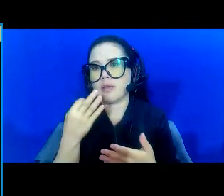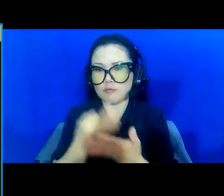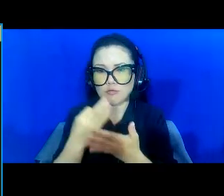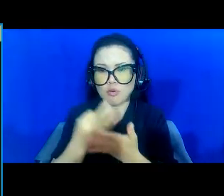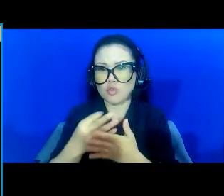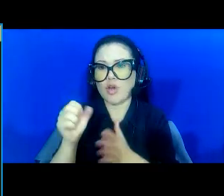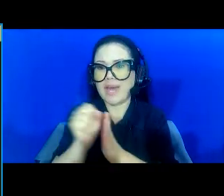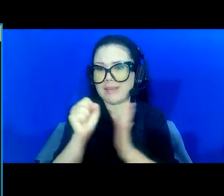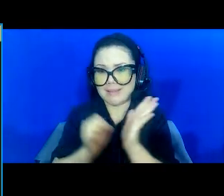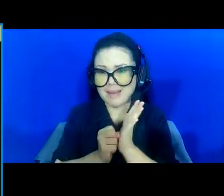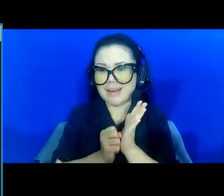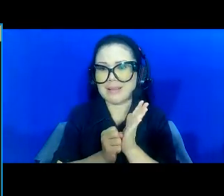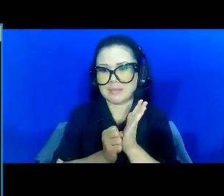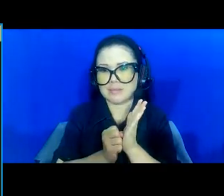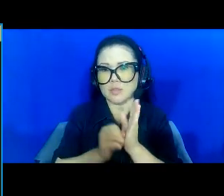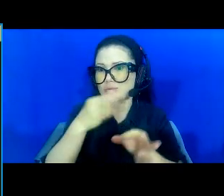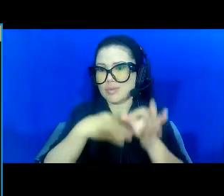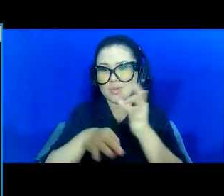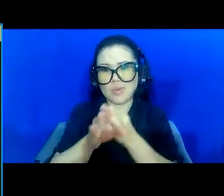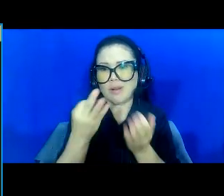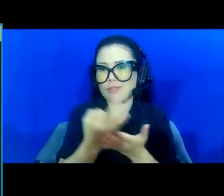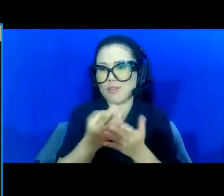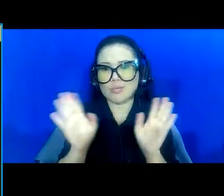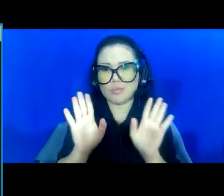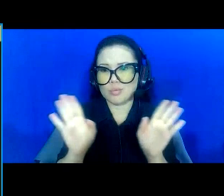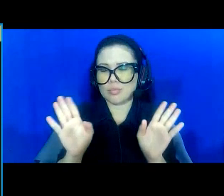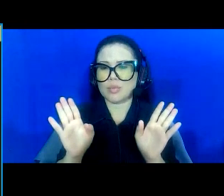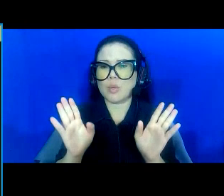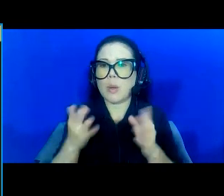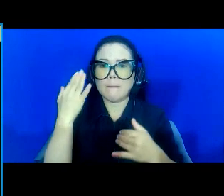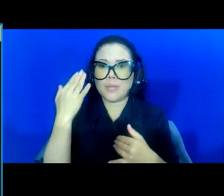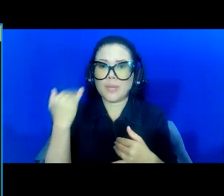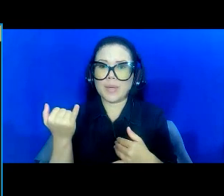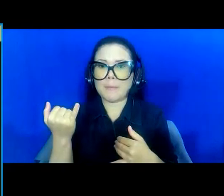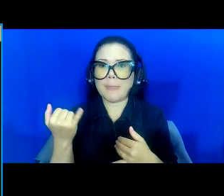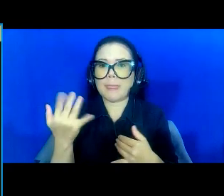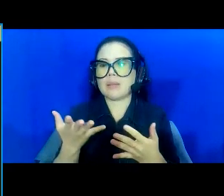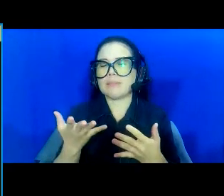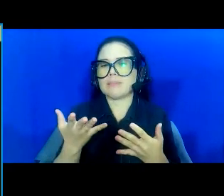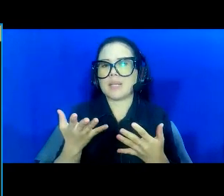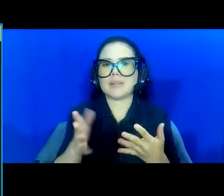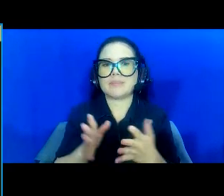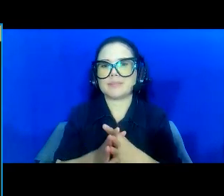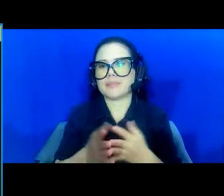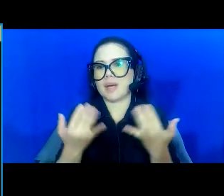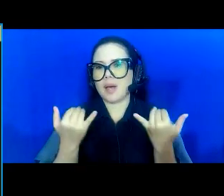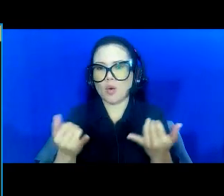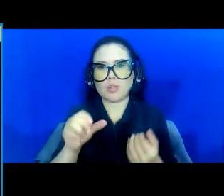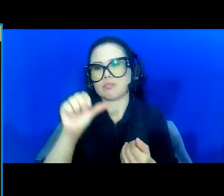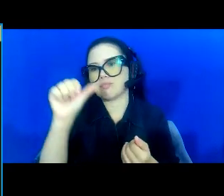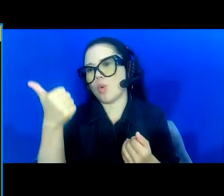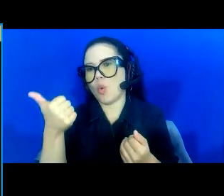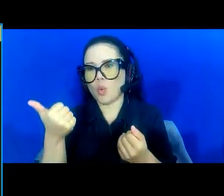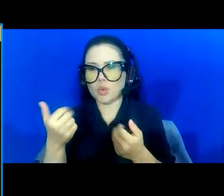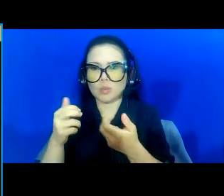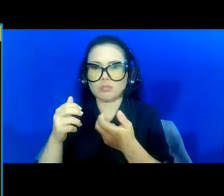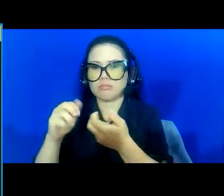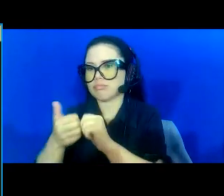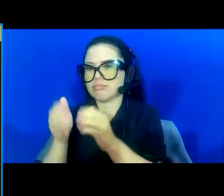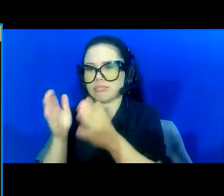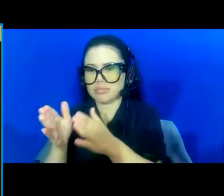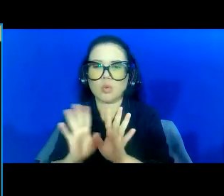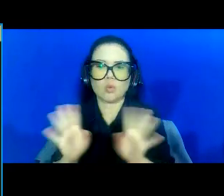momento sustituir fondos dedicados a este tema, porque ya hay unas de las demandas. Así que, ¿verdad? No pueden ser, son fondos